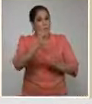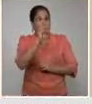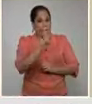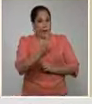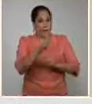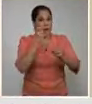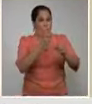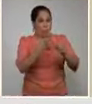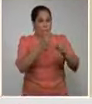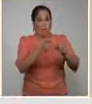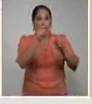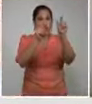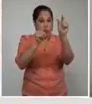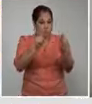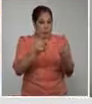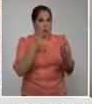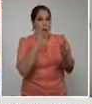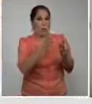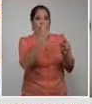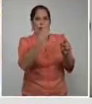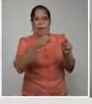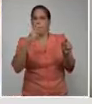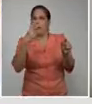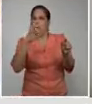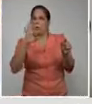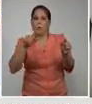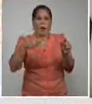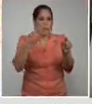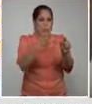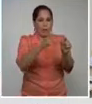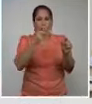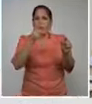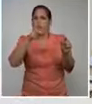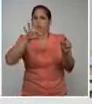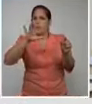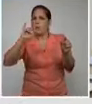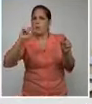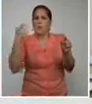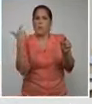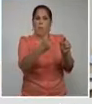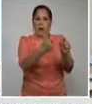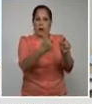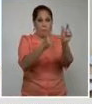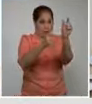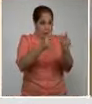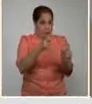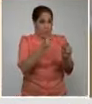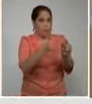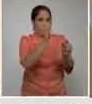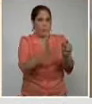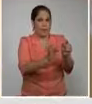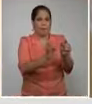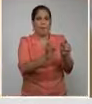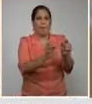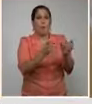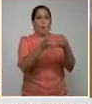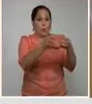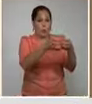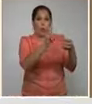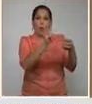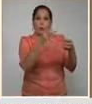decir, 0, 28 días y después día 56. Pero tenemos 2 grupos, un grupo que va a recibir 2 dosis de la vacuna y un grupo